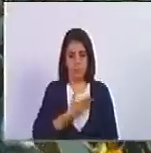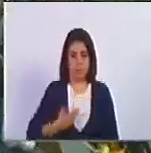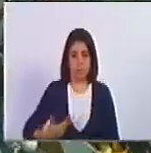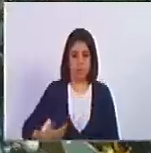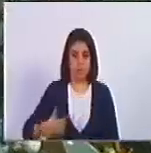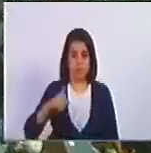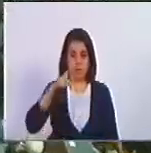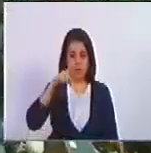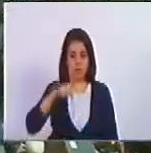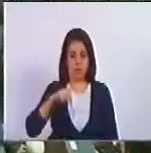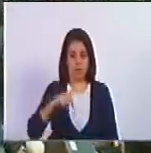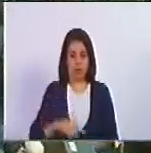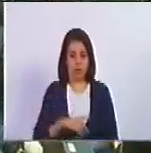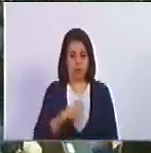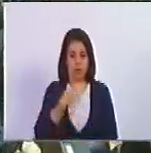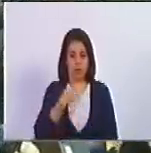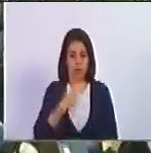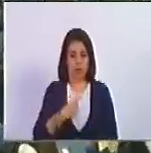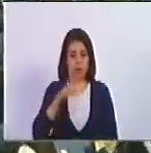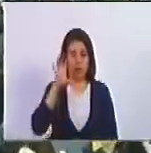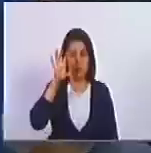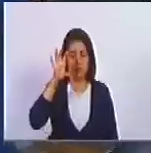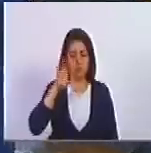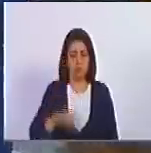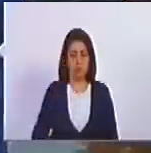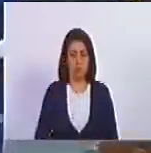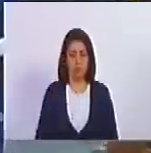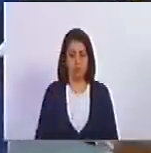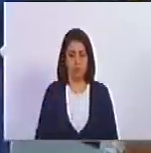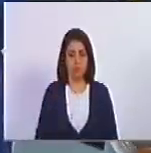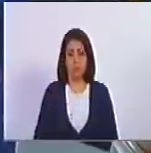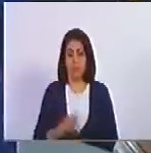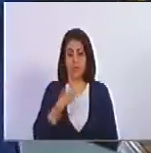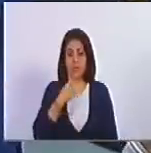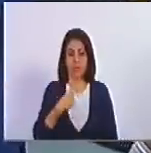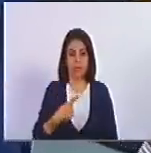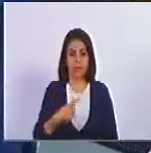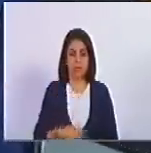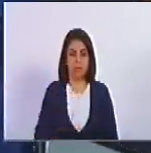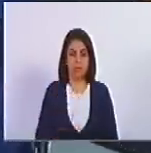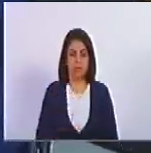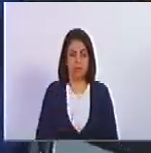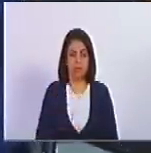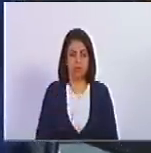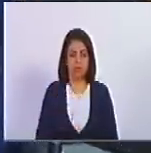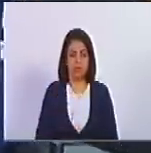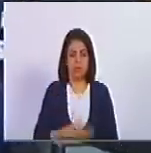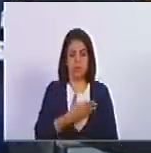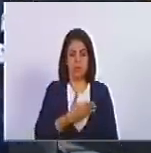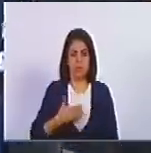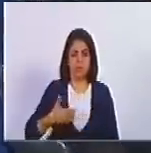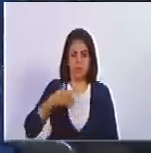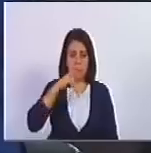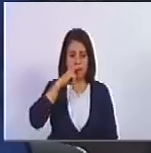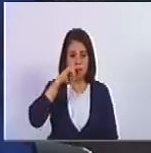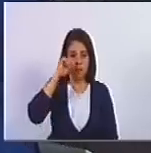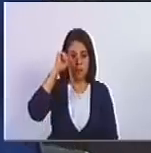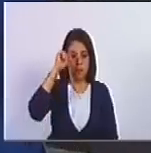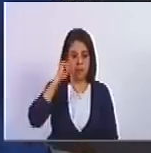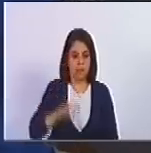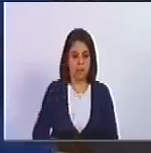hoy le decimos al país, le decimos al presidente Nicolás Maduro